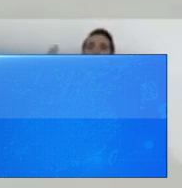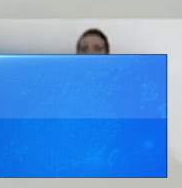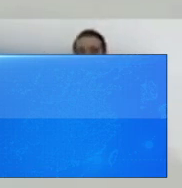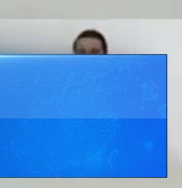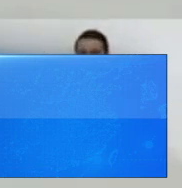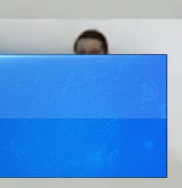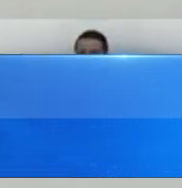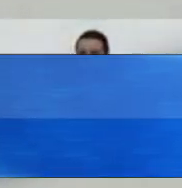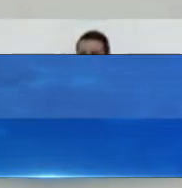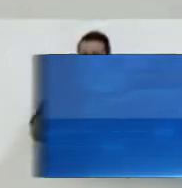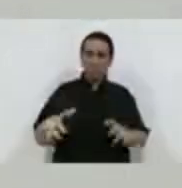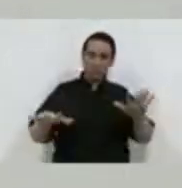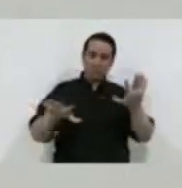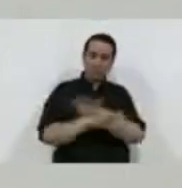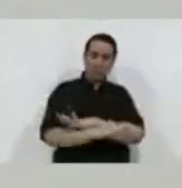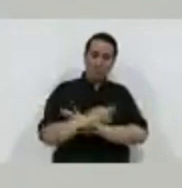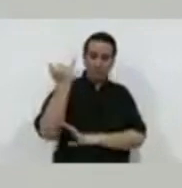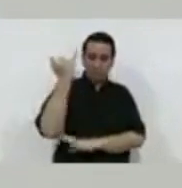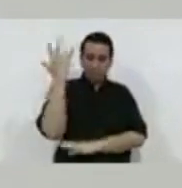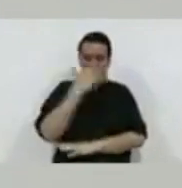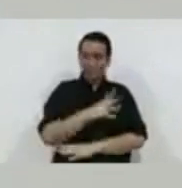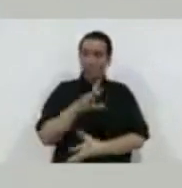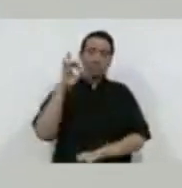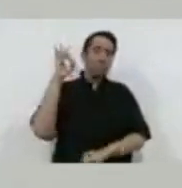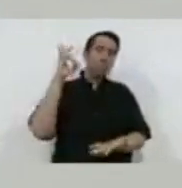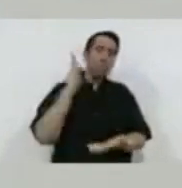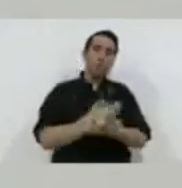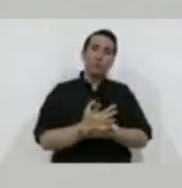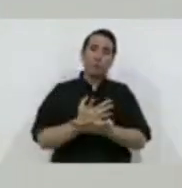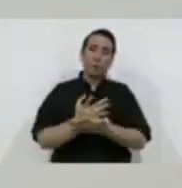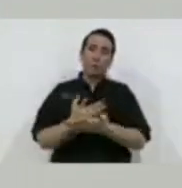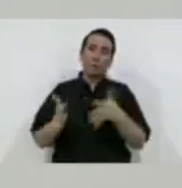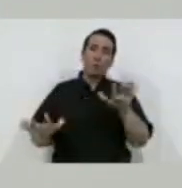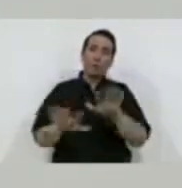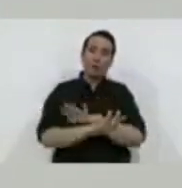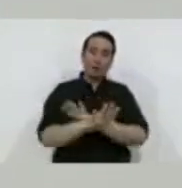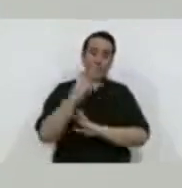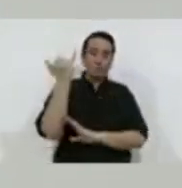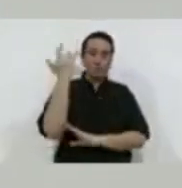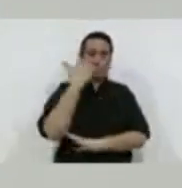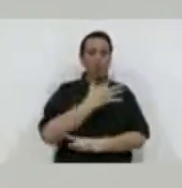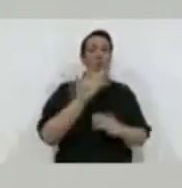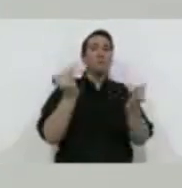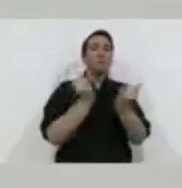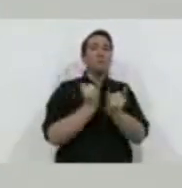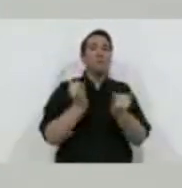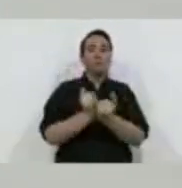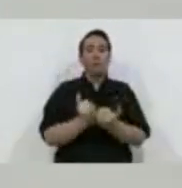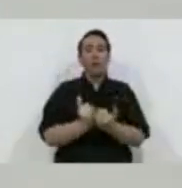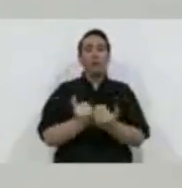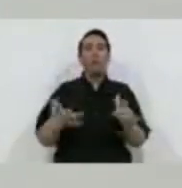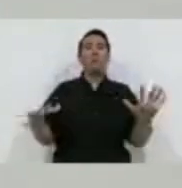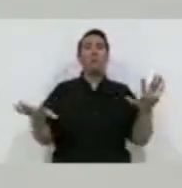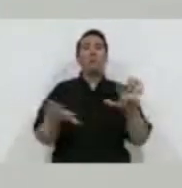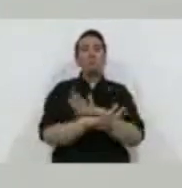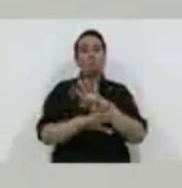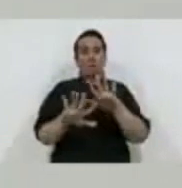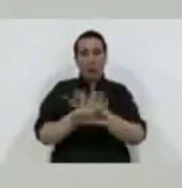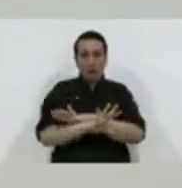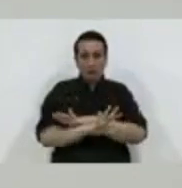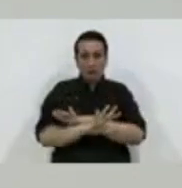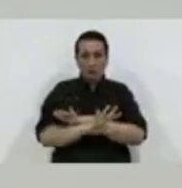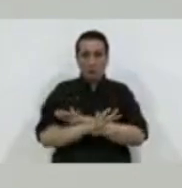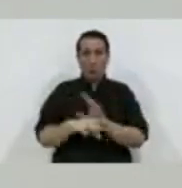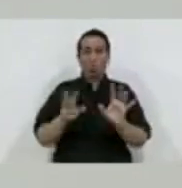que este cambio de imagen no solamente sea un cambio de imagen, sino que sea un cambio de